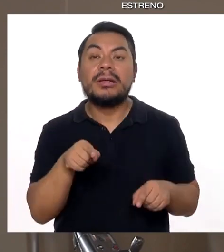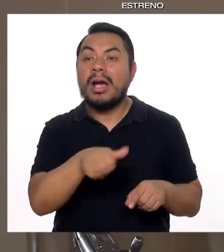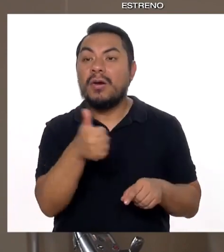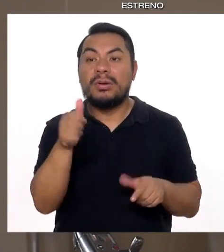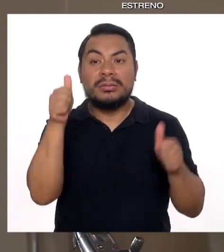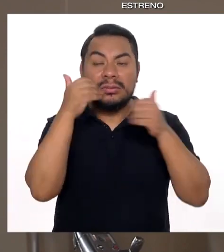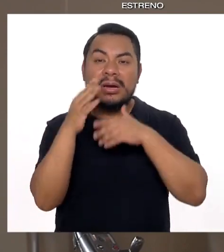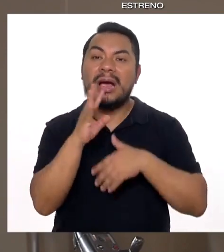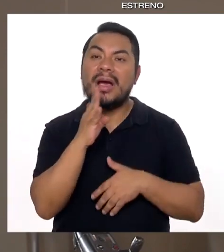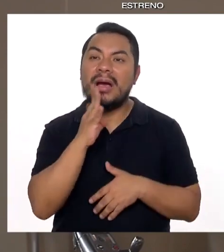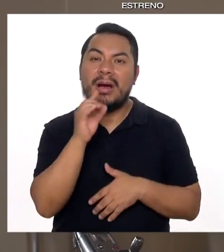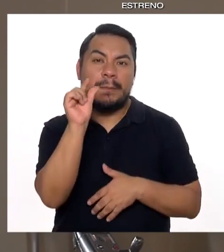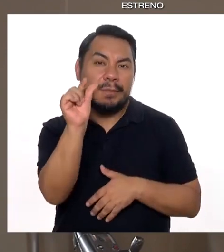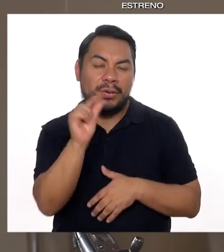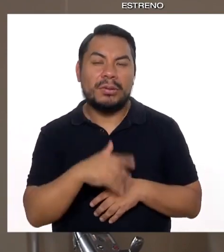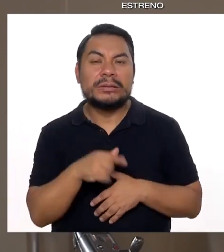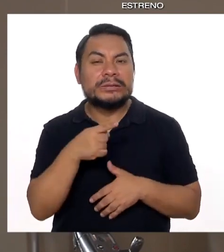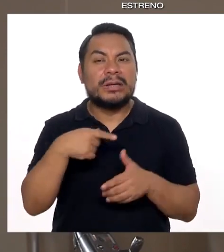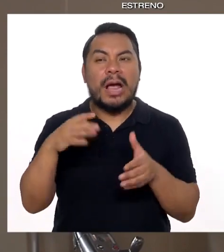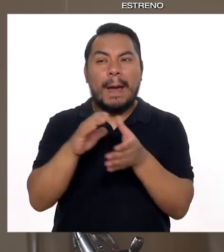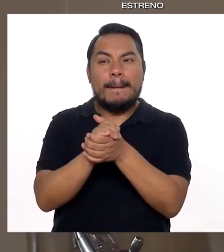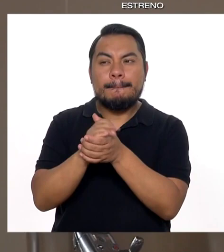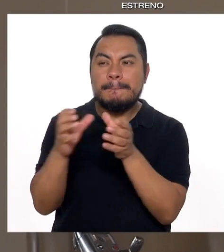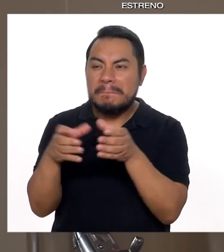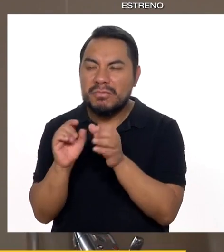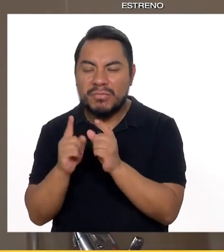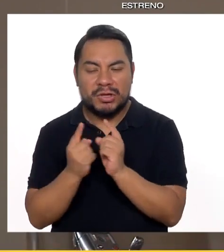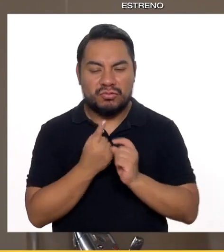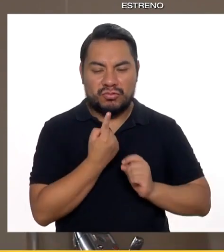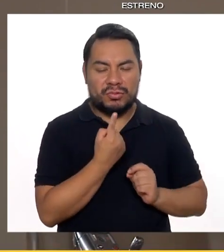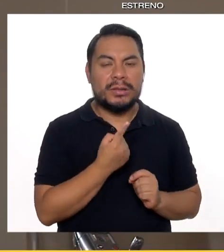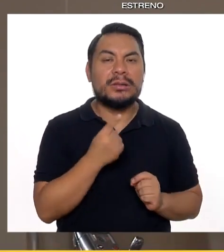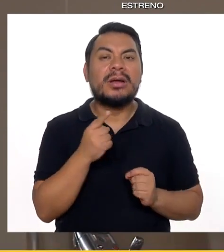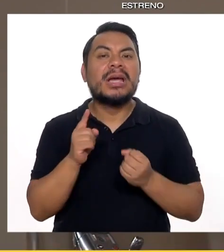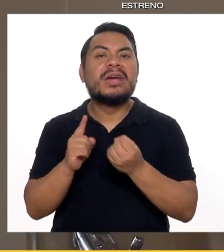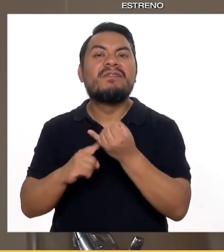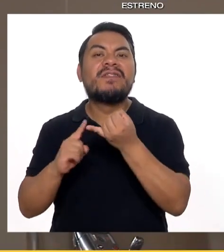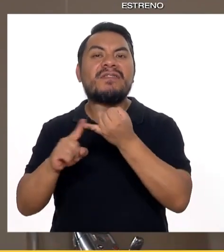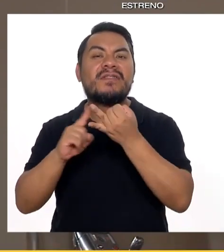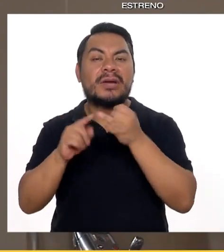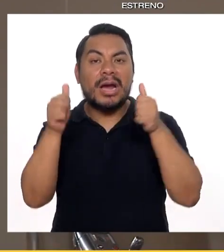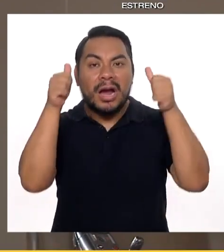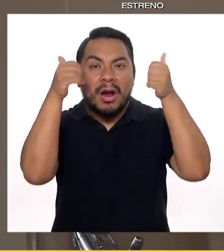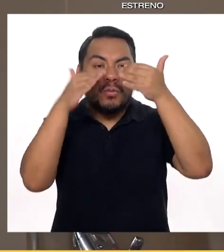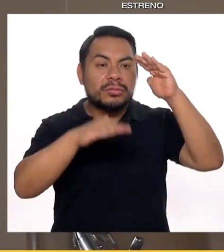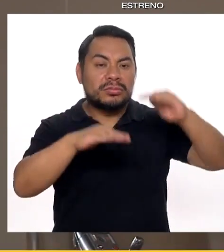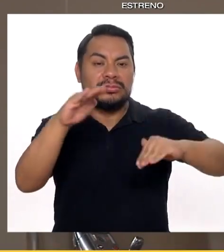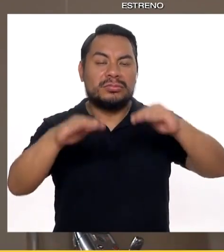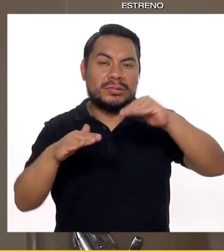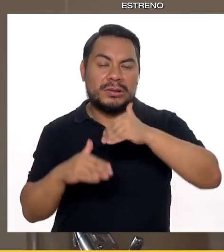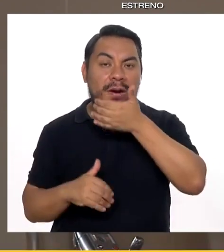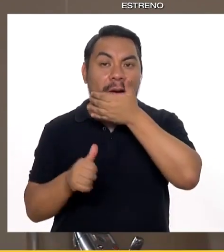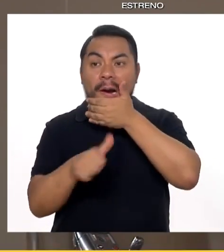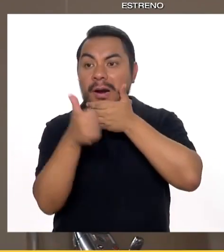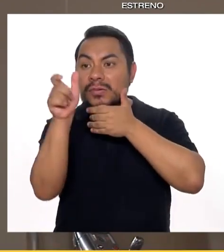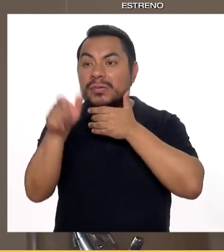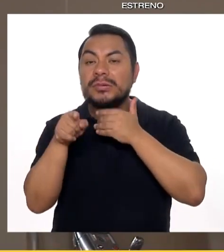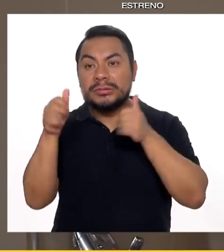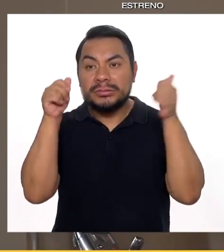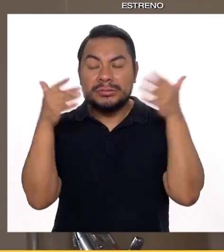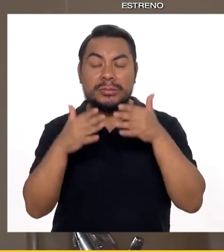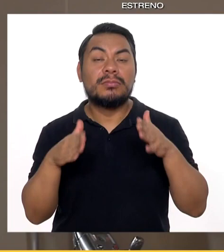habla y las dificultades en la socialización. Hay alguna tendencia también de algunas personas con autismo a producir, por